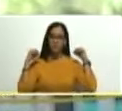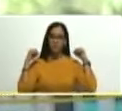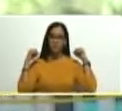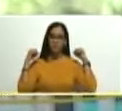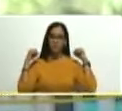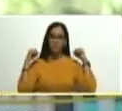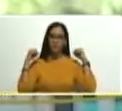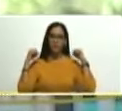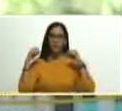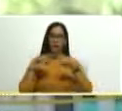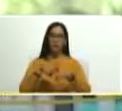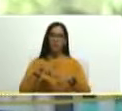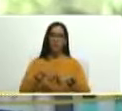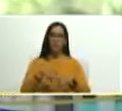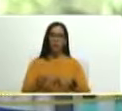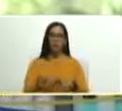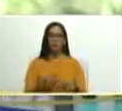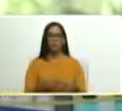abrumador,